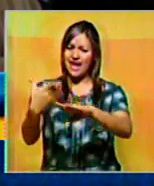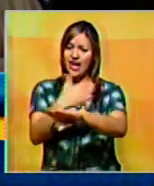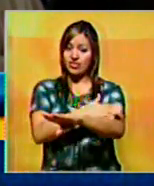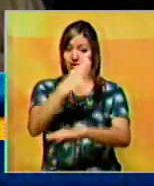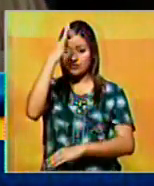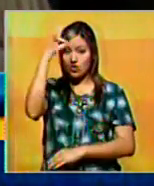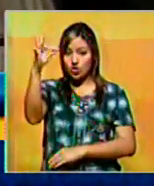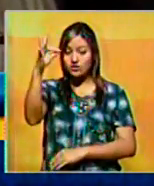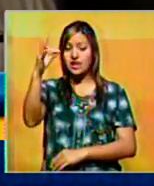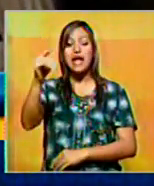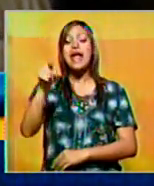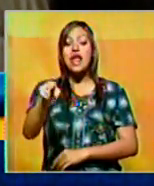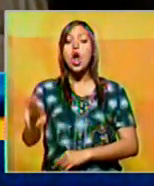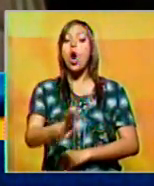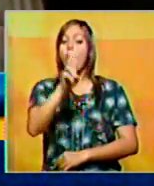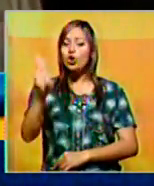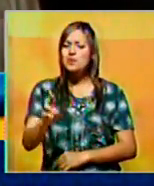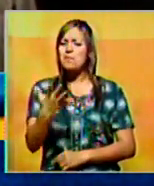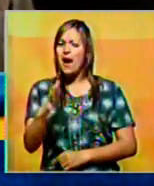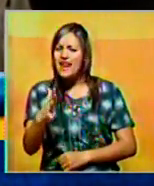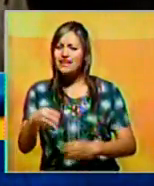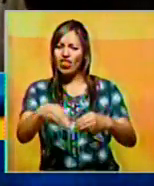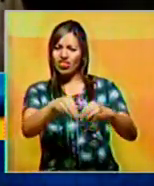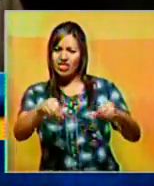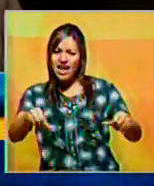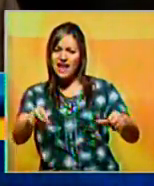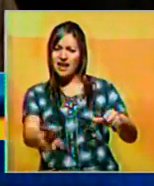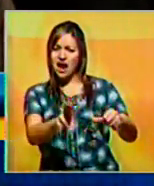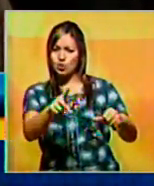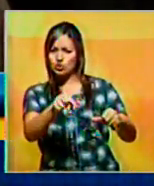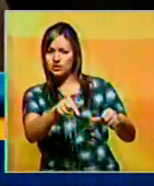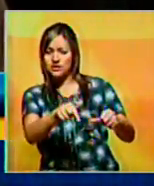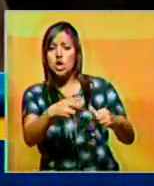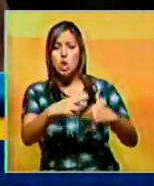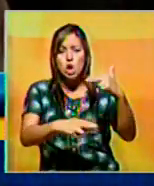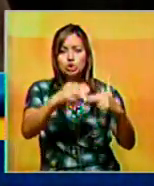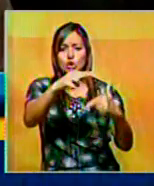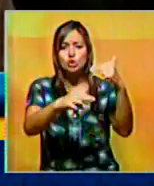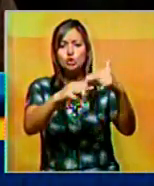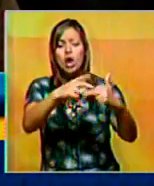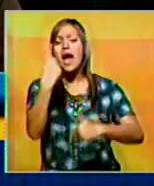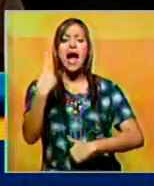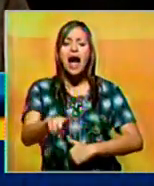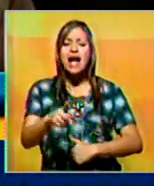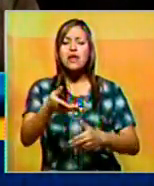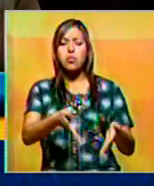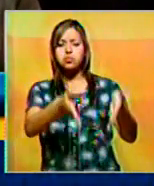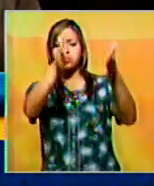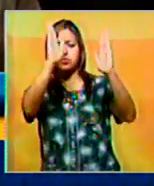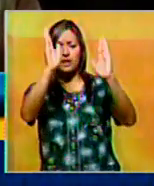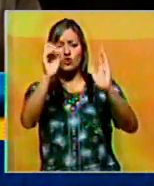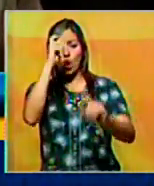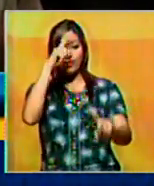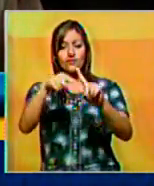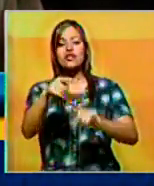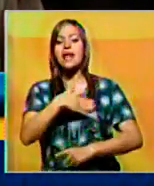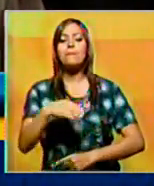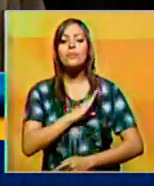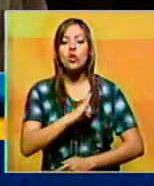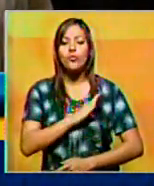de Iribarren por utilizar un supuesto terreno en la población del Manzano para la construcción de un conjunto residencial con fines propios.